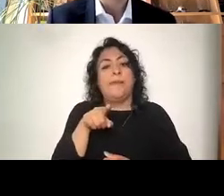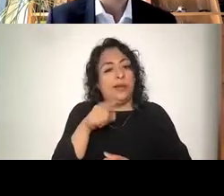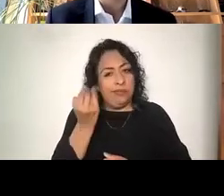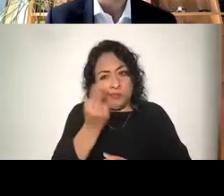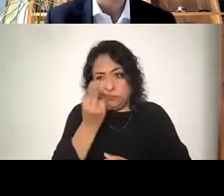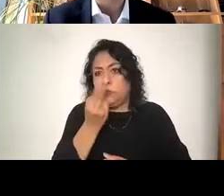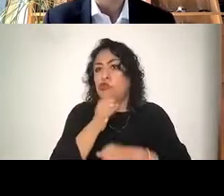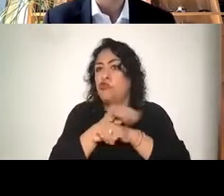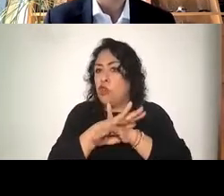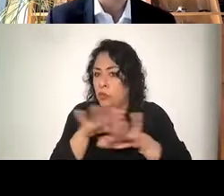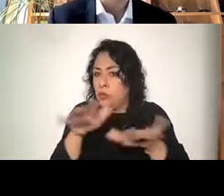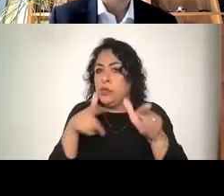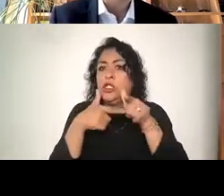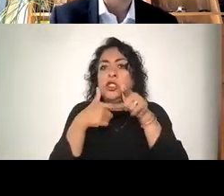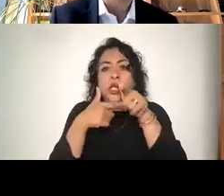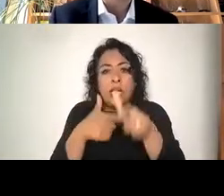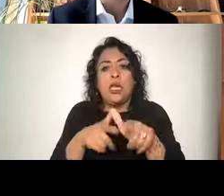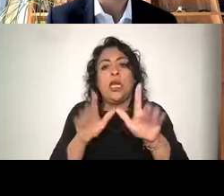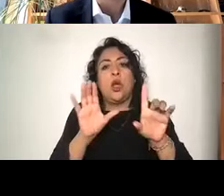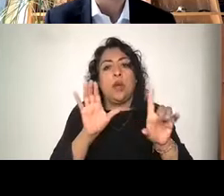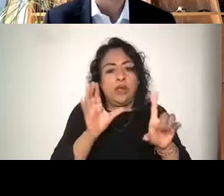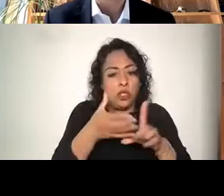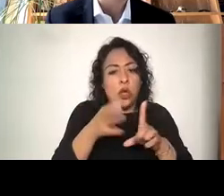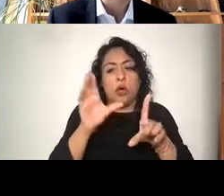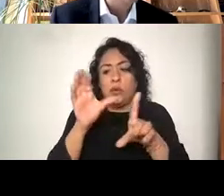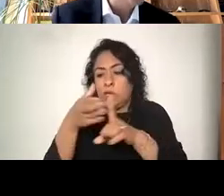informando en comisiones a los diputados y a las